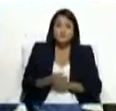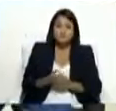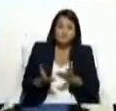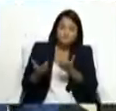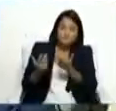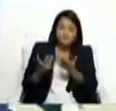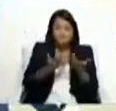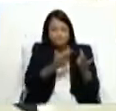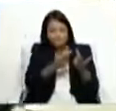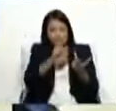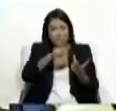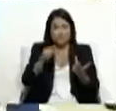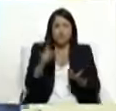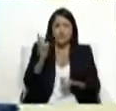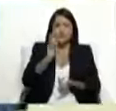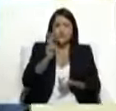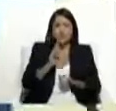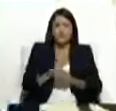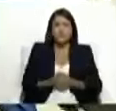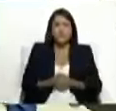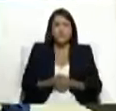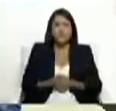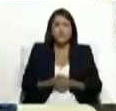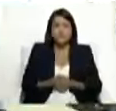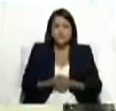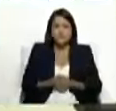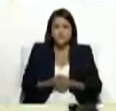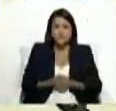pueblo venezolano,